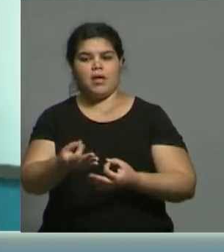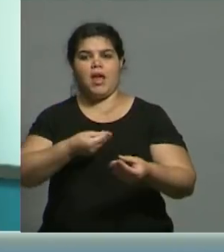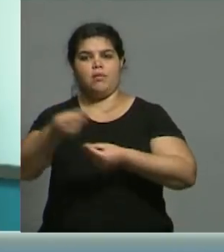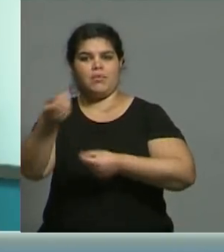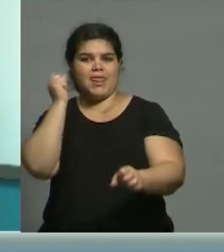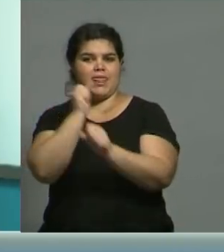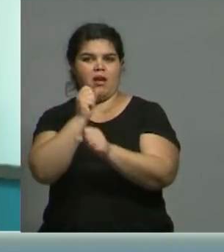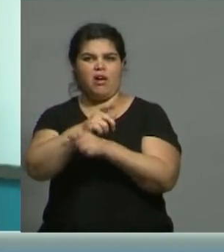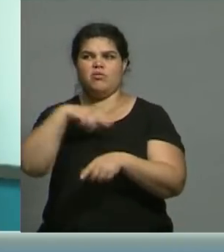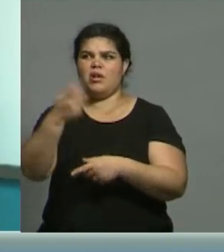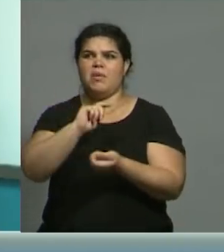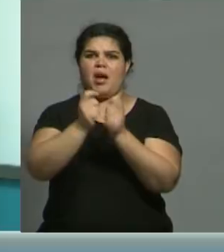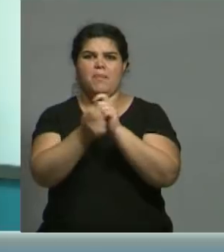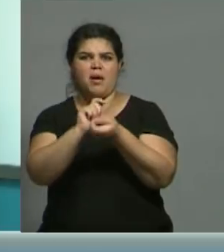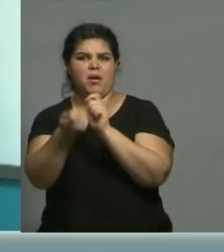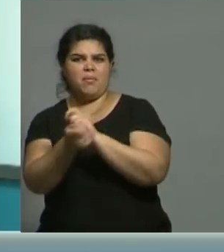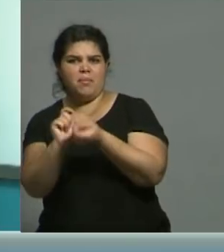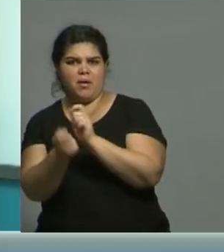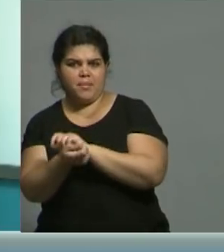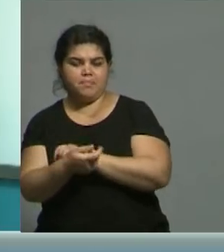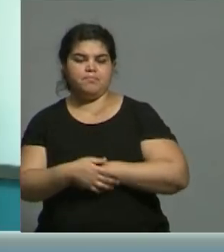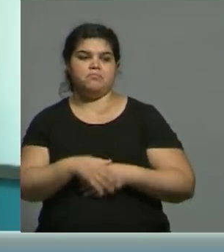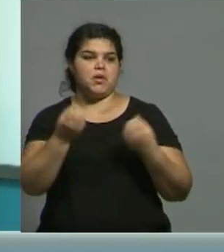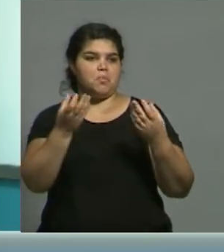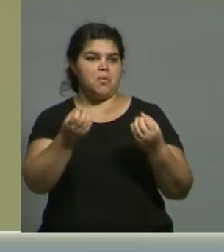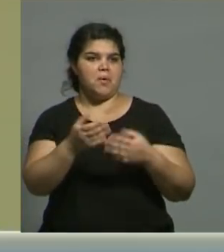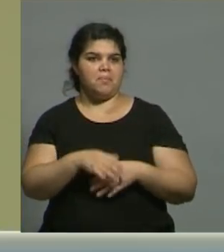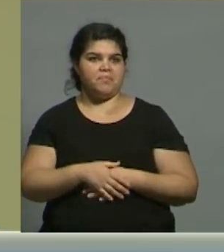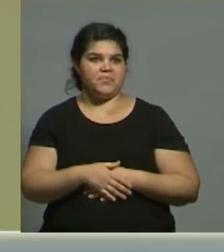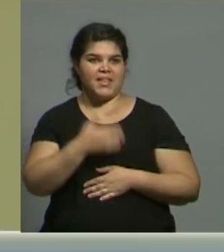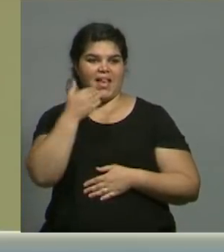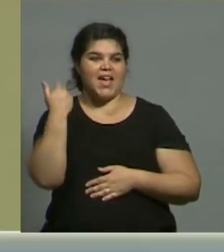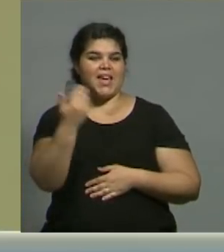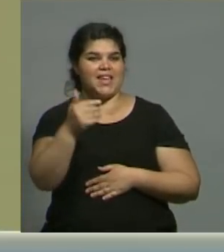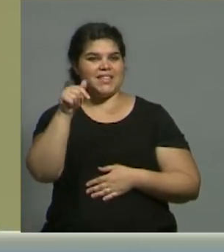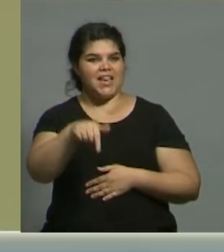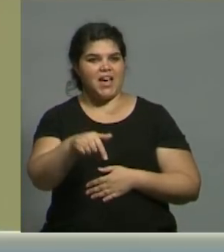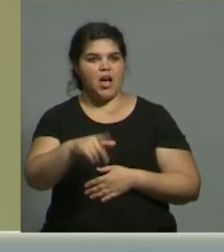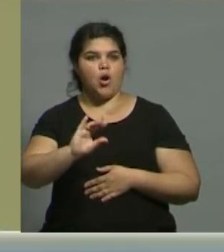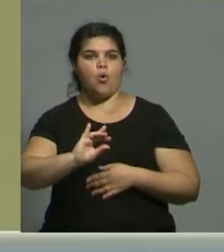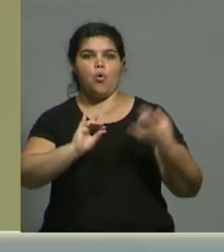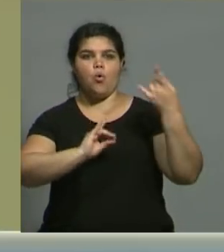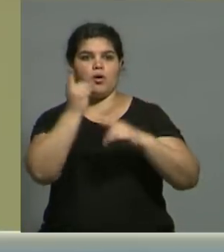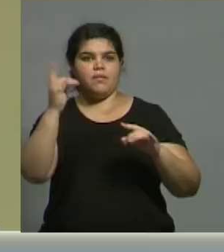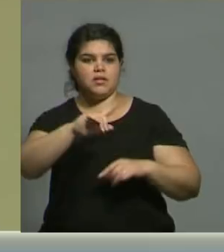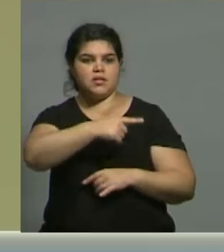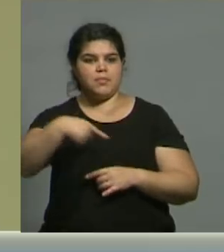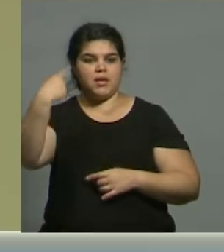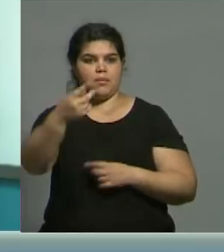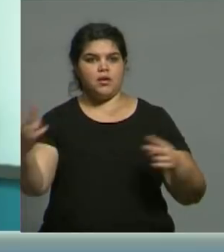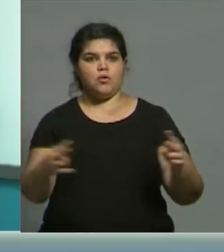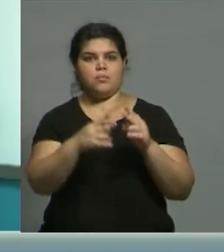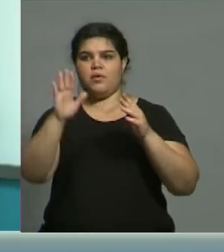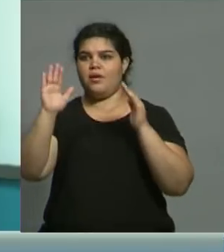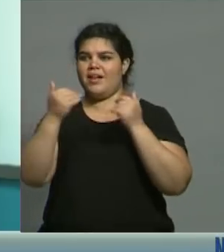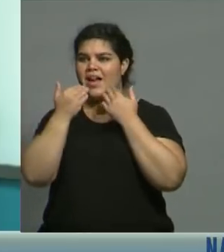muy cambiante en los últimos tiempos. Bien. José, te agradezco mucho por este ratito aquí en Universidad. Nos encontramos la semana que viene. Gracias. Hasta